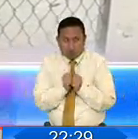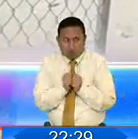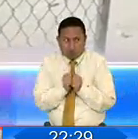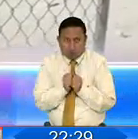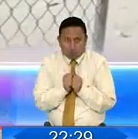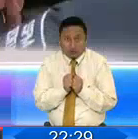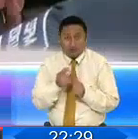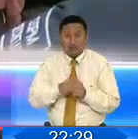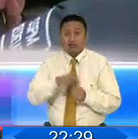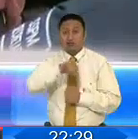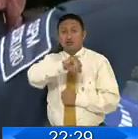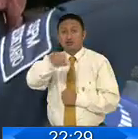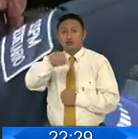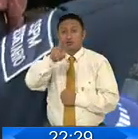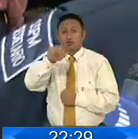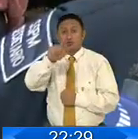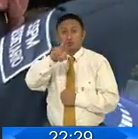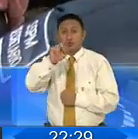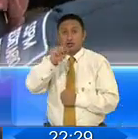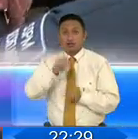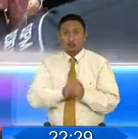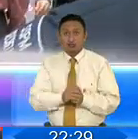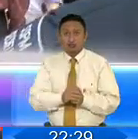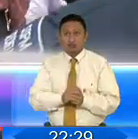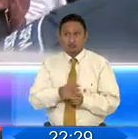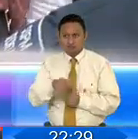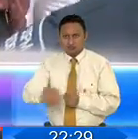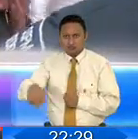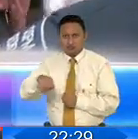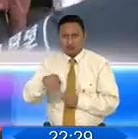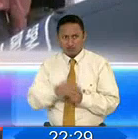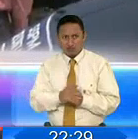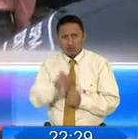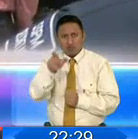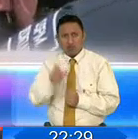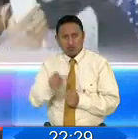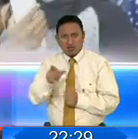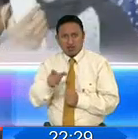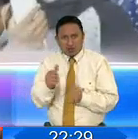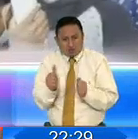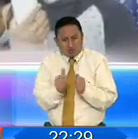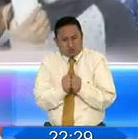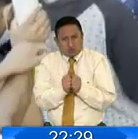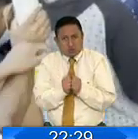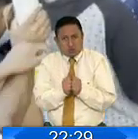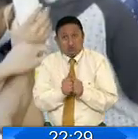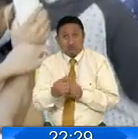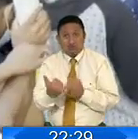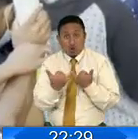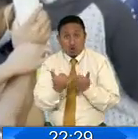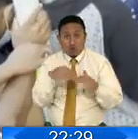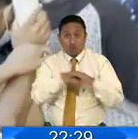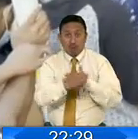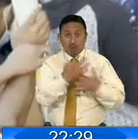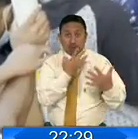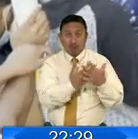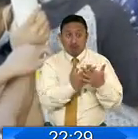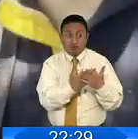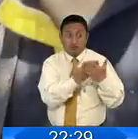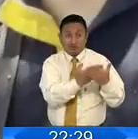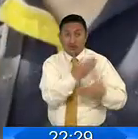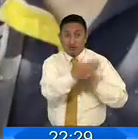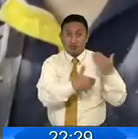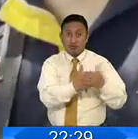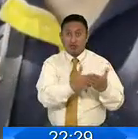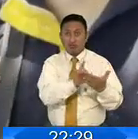Ciudad Juárez. En condiciones infrahumanas estaban a reventar el lugar. Hoy ellos están detenidos para posterior ser